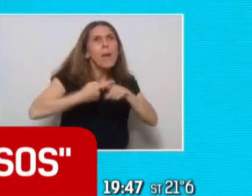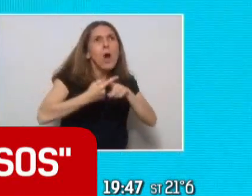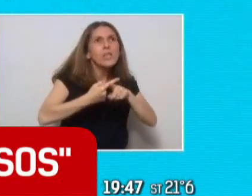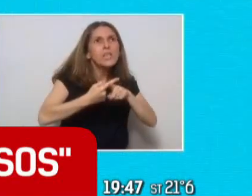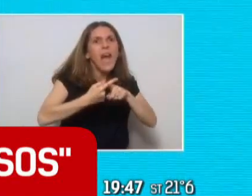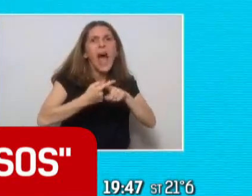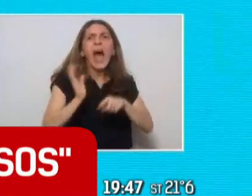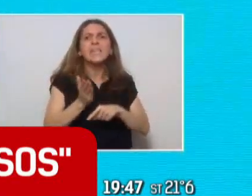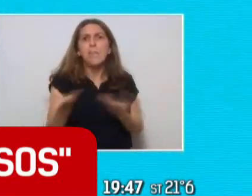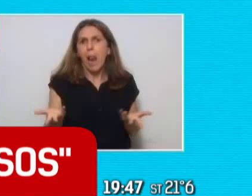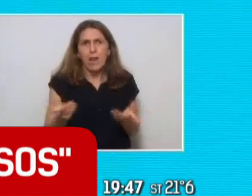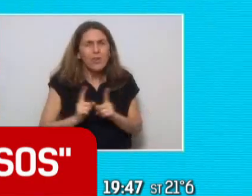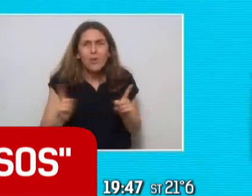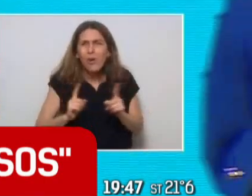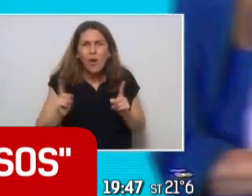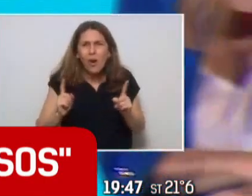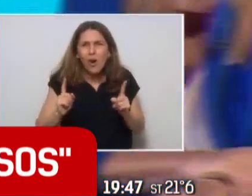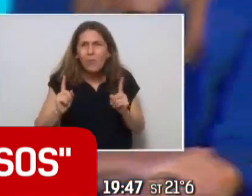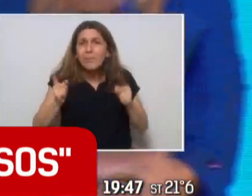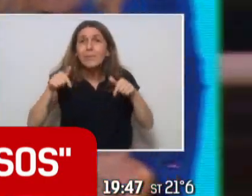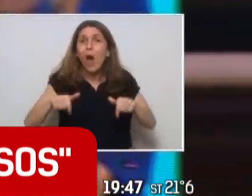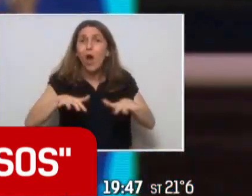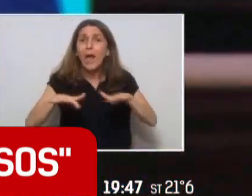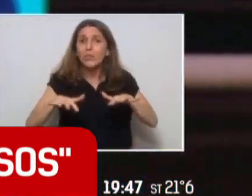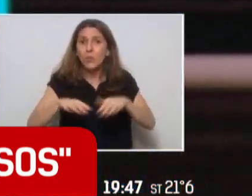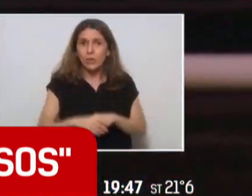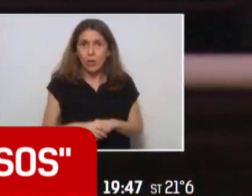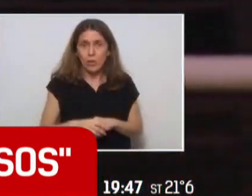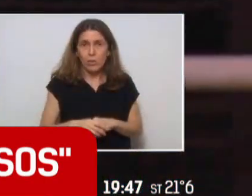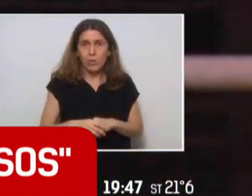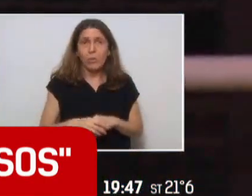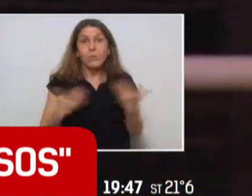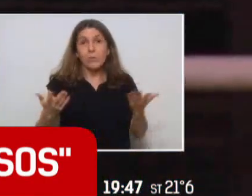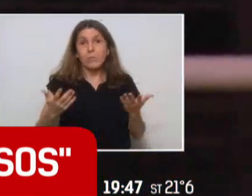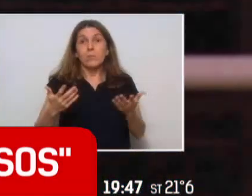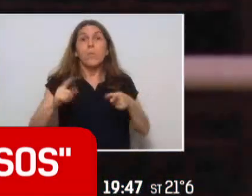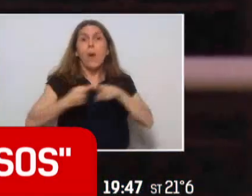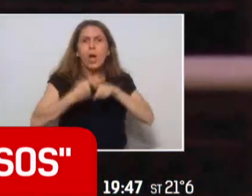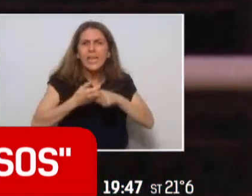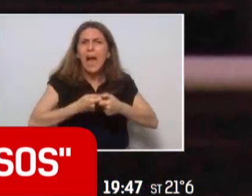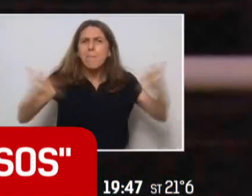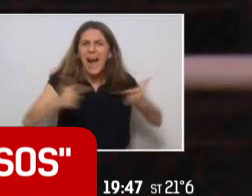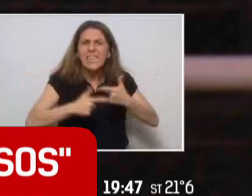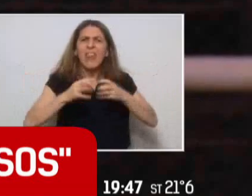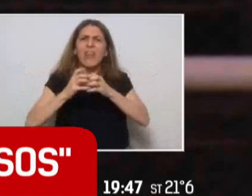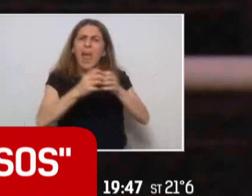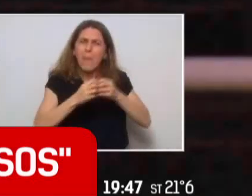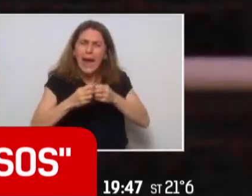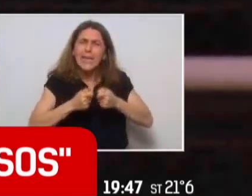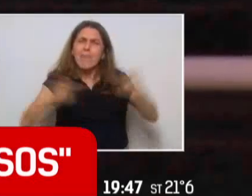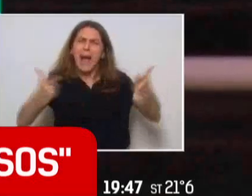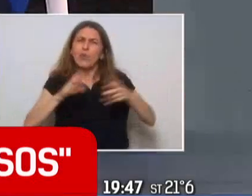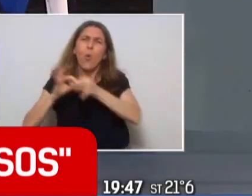nocivo en el presente que vivimos. Más política, más debate,